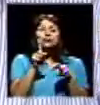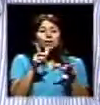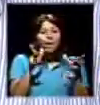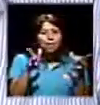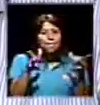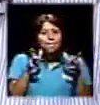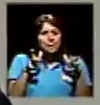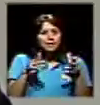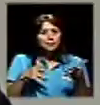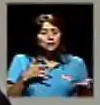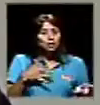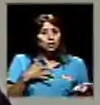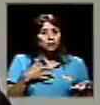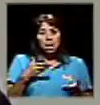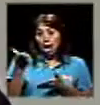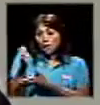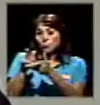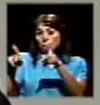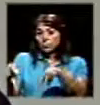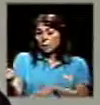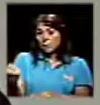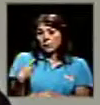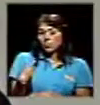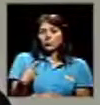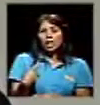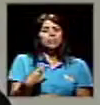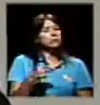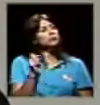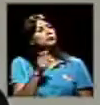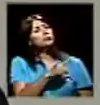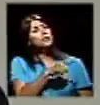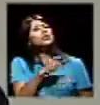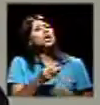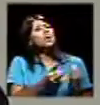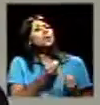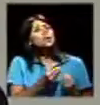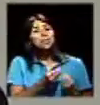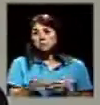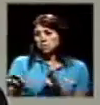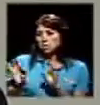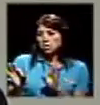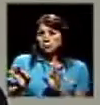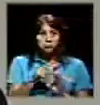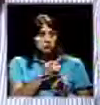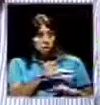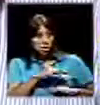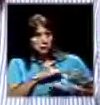Porque si alguien me pregunta, ¿usted cómo está? Ah, muy bien, ¿está satisfecha con su salud? Sí.